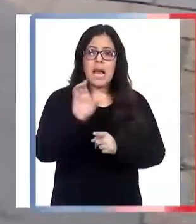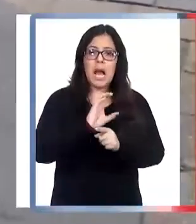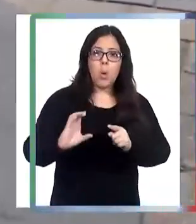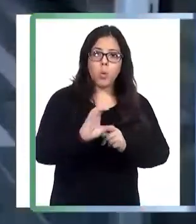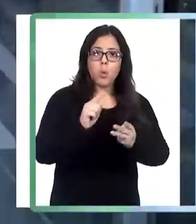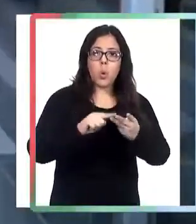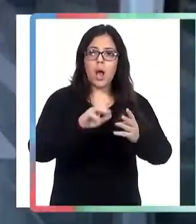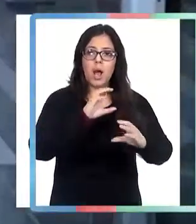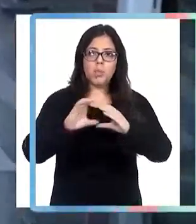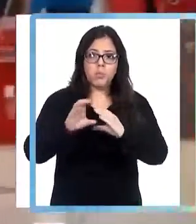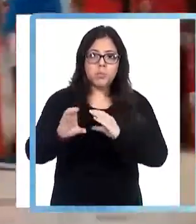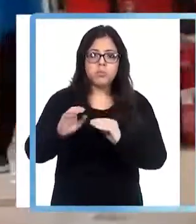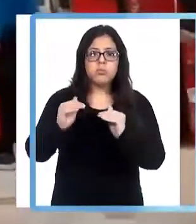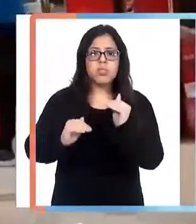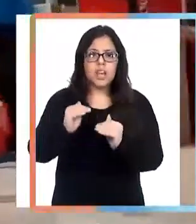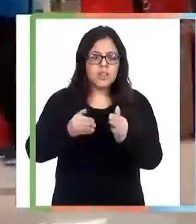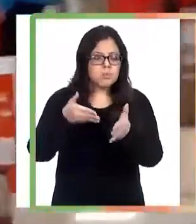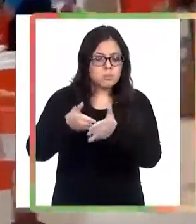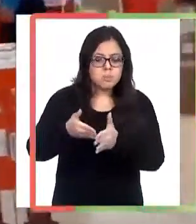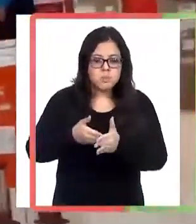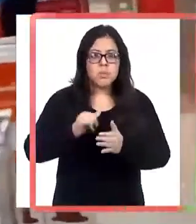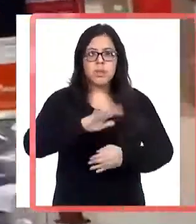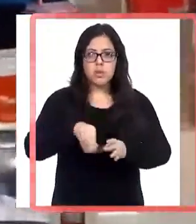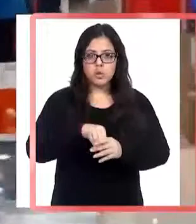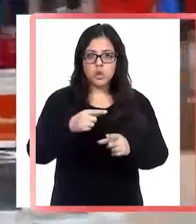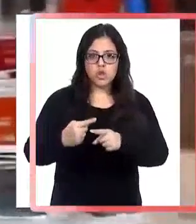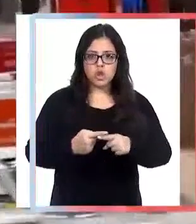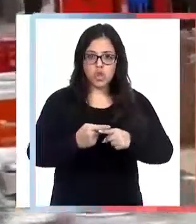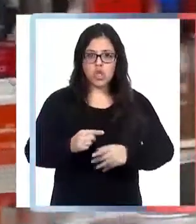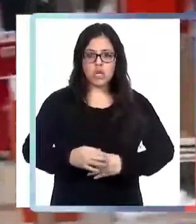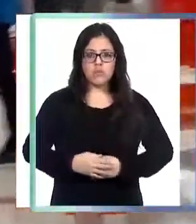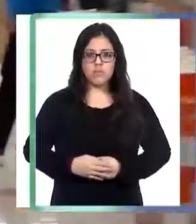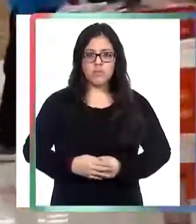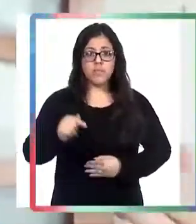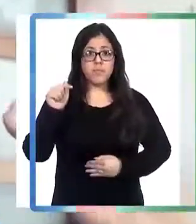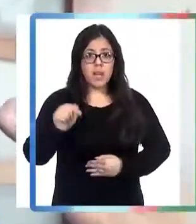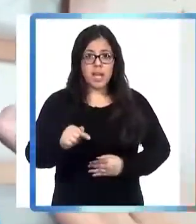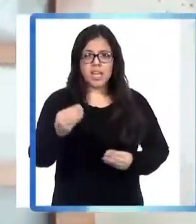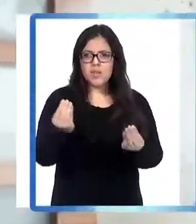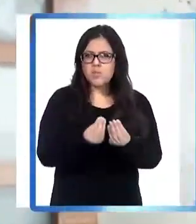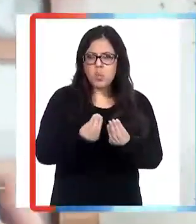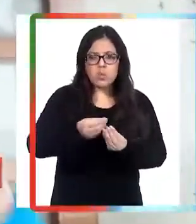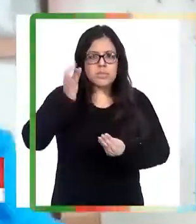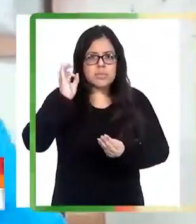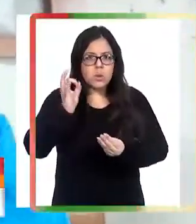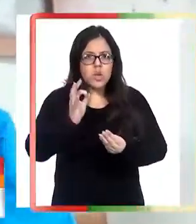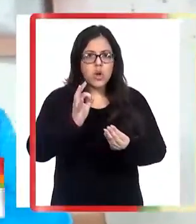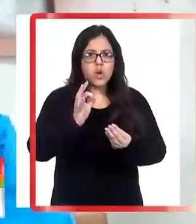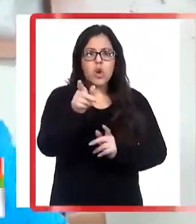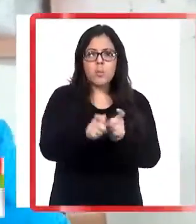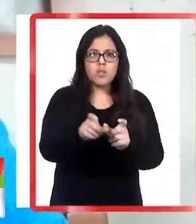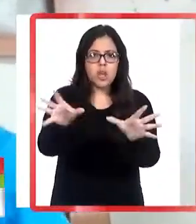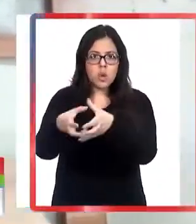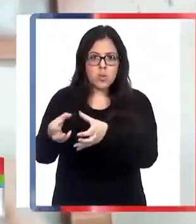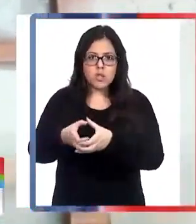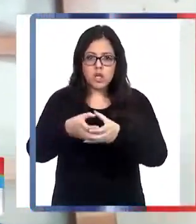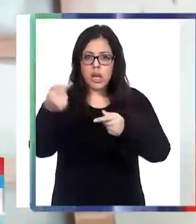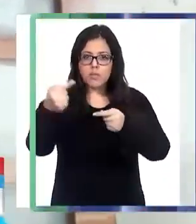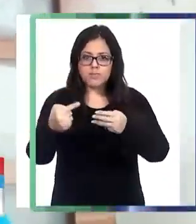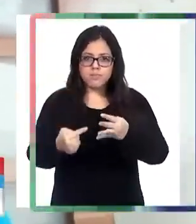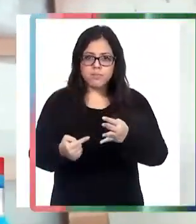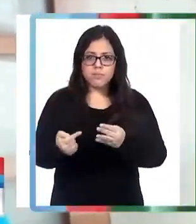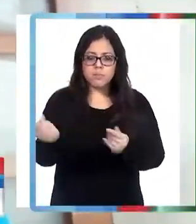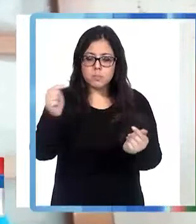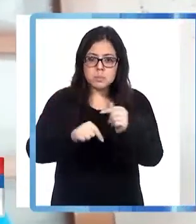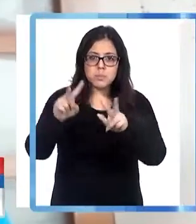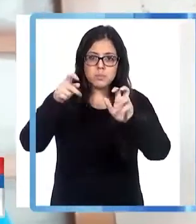físicas, culturales y de comunicación que impiden su inclusión social. Tuvimos un montón de reuniones con personas que venían de agrupaciones